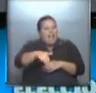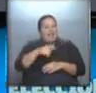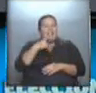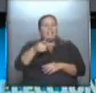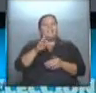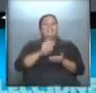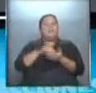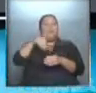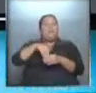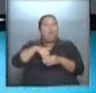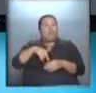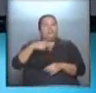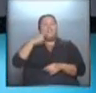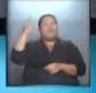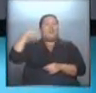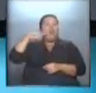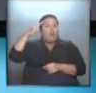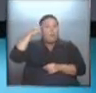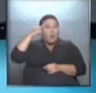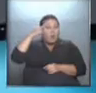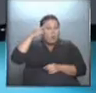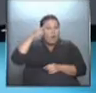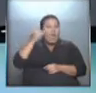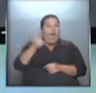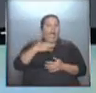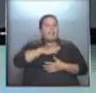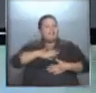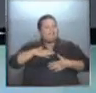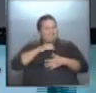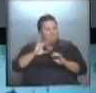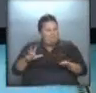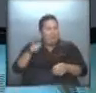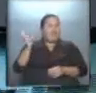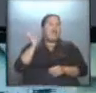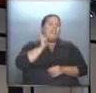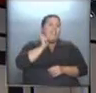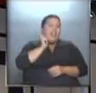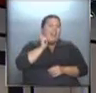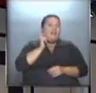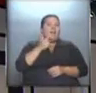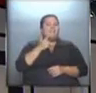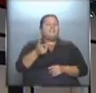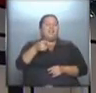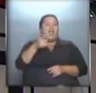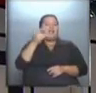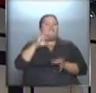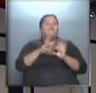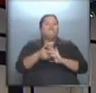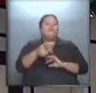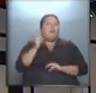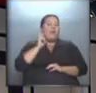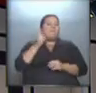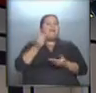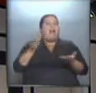más coyuntural, en el 2009 lo que había en forma envolvente era un malestar. Bueno, Francisco Narváez fue expresión e instrumento